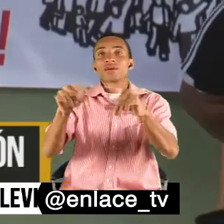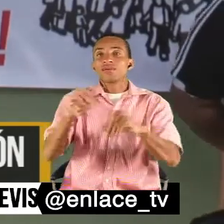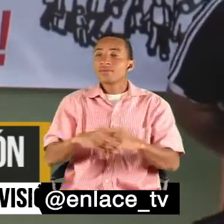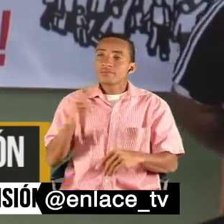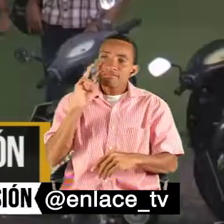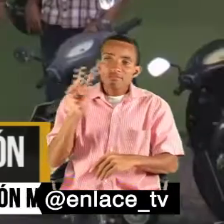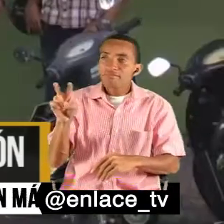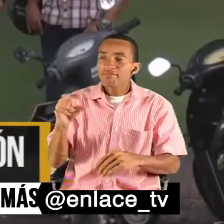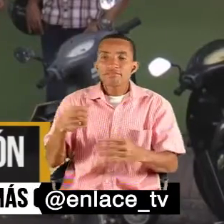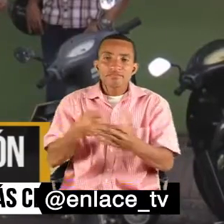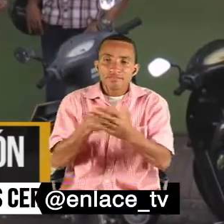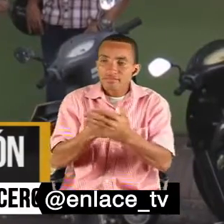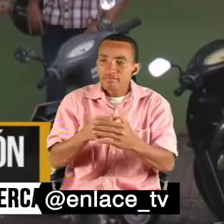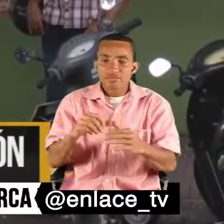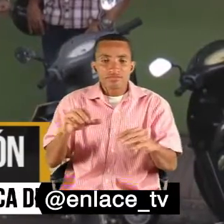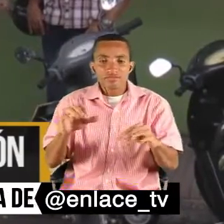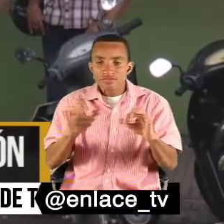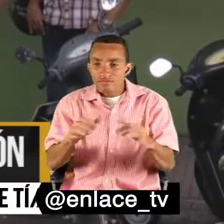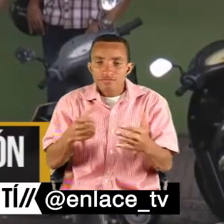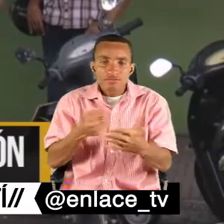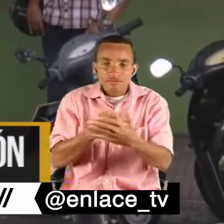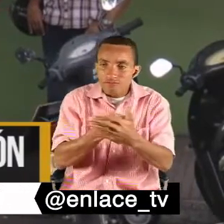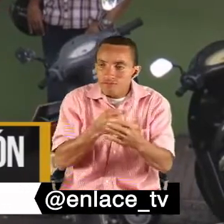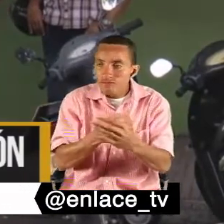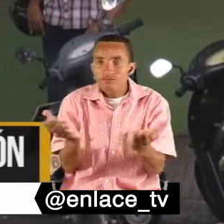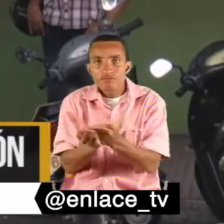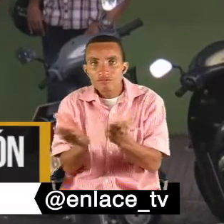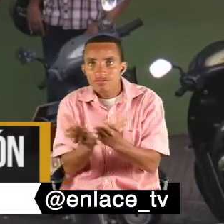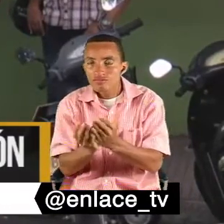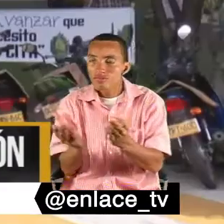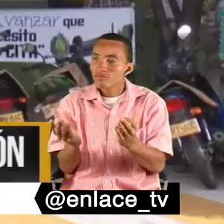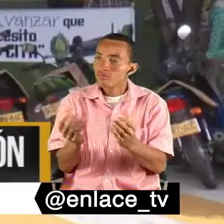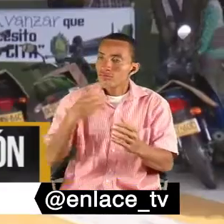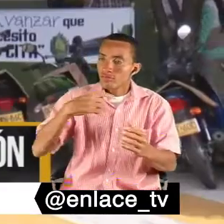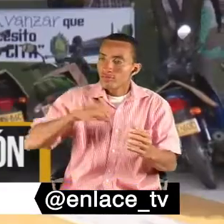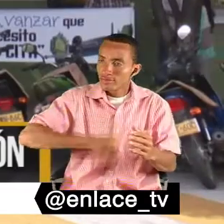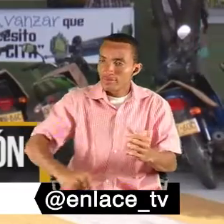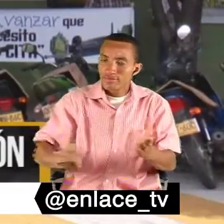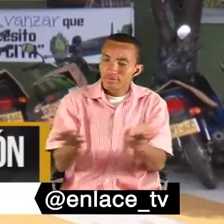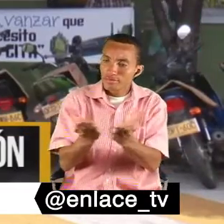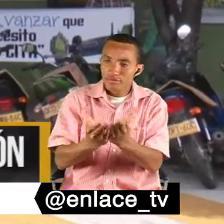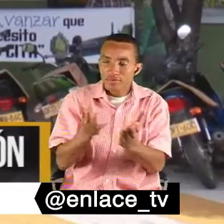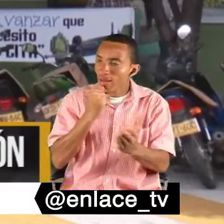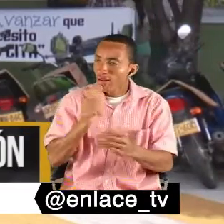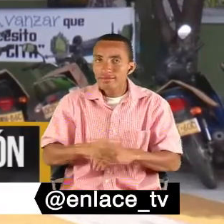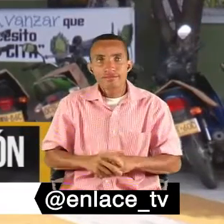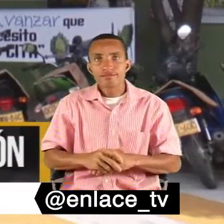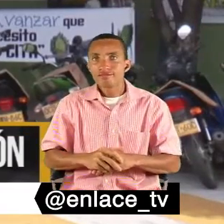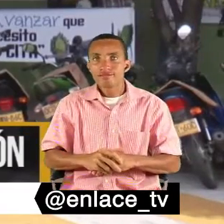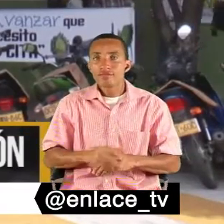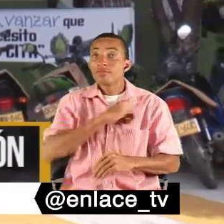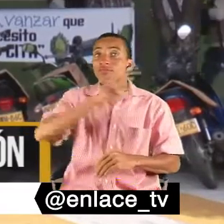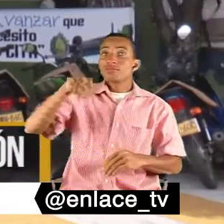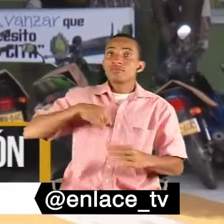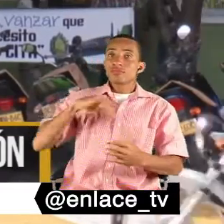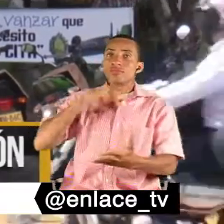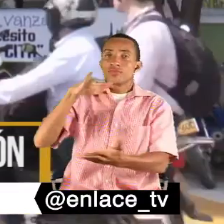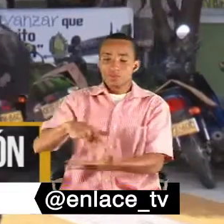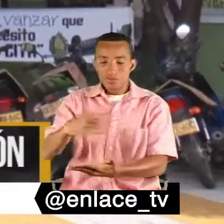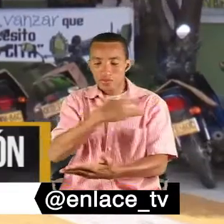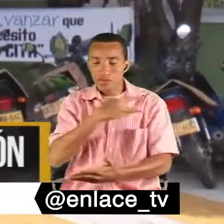gestión de la Secretaría de Educación para garantizar derechos de estudiantes y docentes. Primeramente, nosotros hemos venido en la salud,